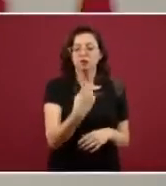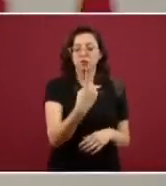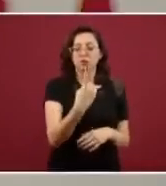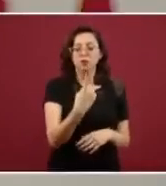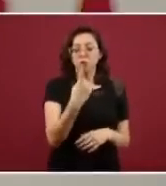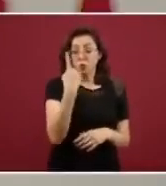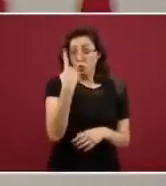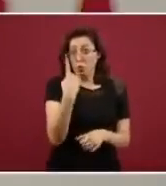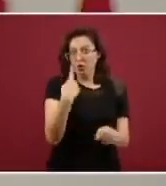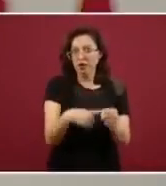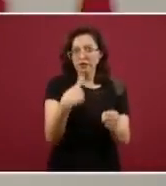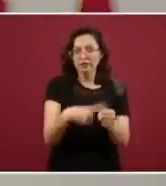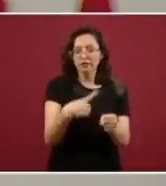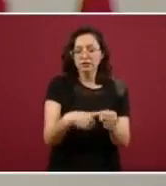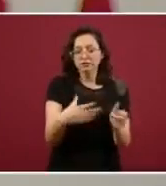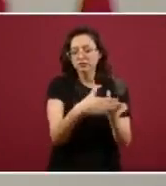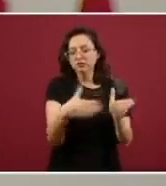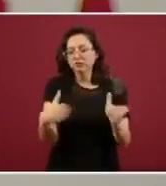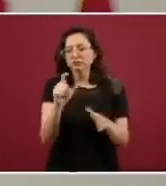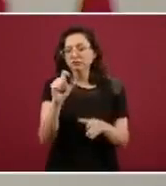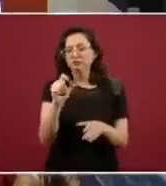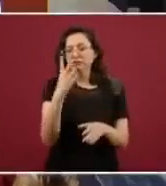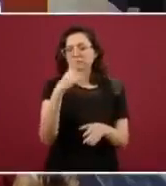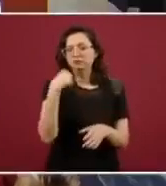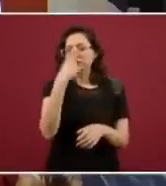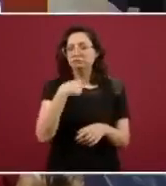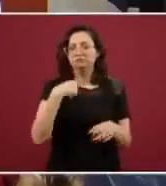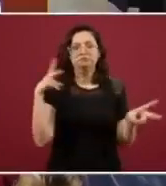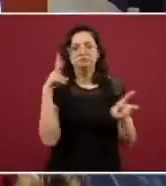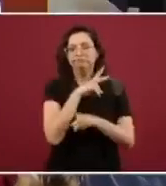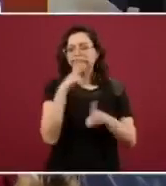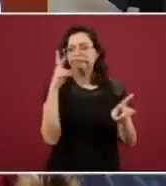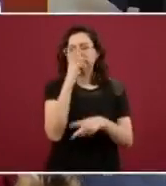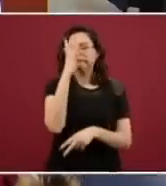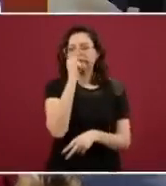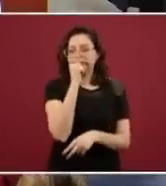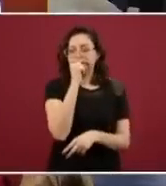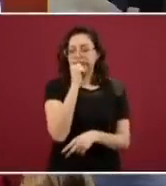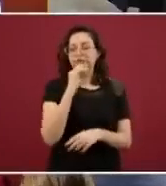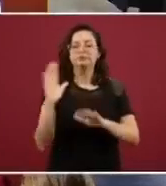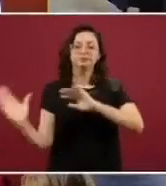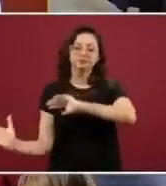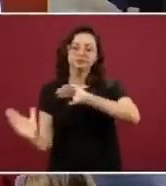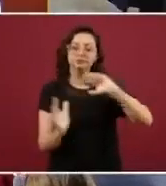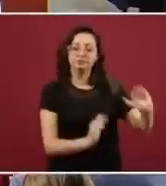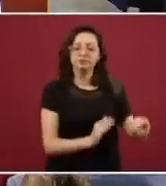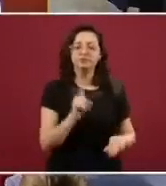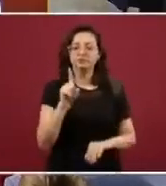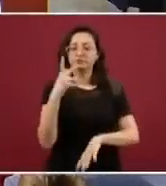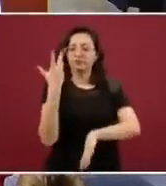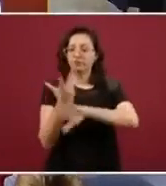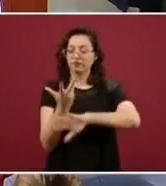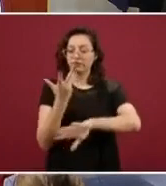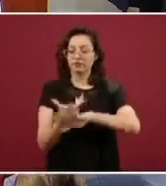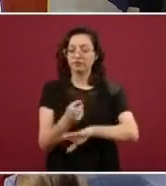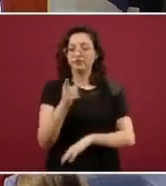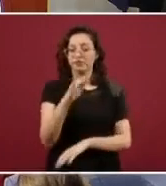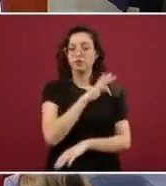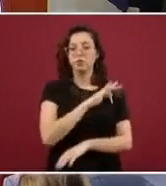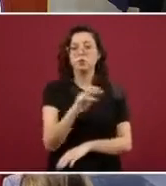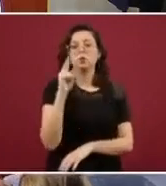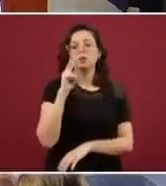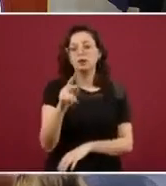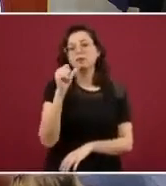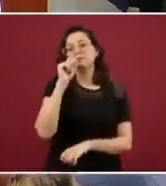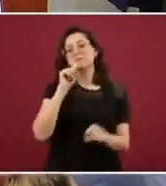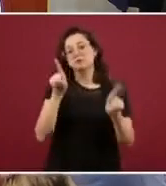hubo cierta alteración respiratoria. En la siguiente se ve el mapa de Estados Unidos. Esto ocurre en todos los países. Ayer presentamos